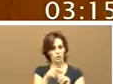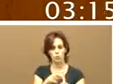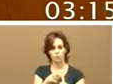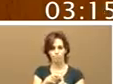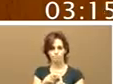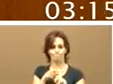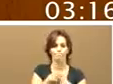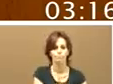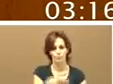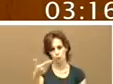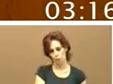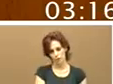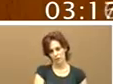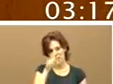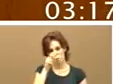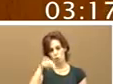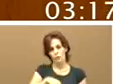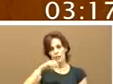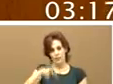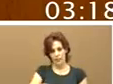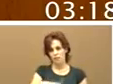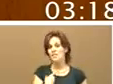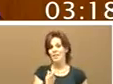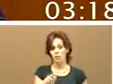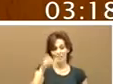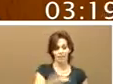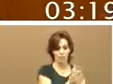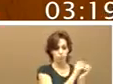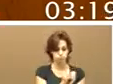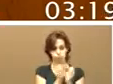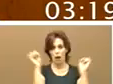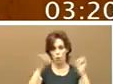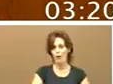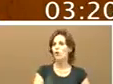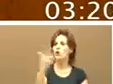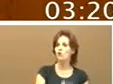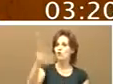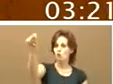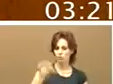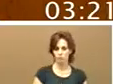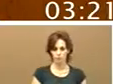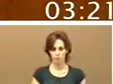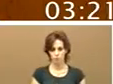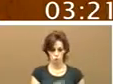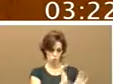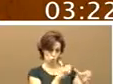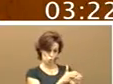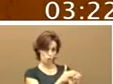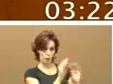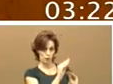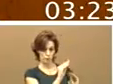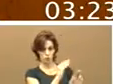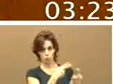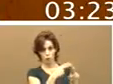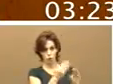2013 no nos hiciésemos eco todos de forma unánime. Ese no que conseguimos por parte de su formación también nos ha